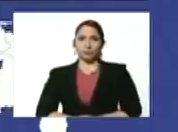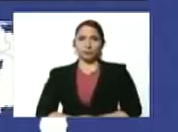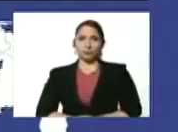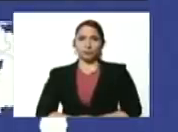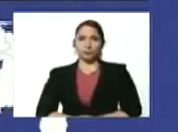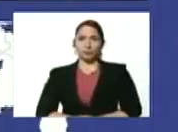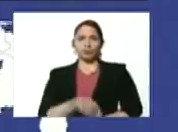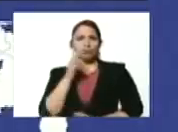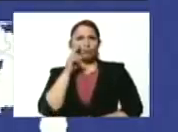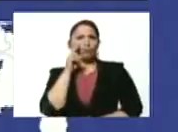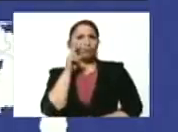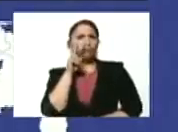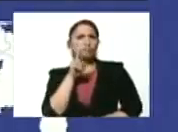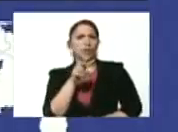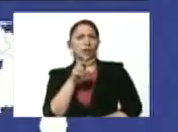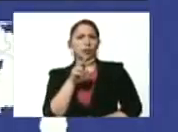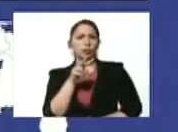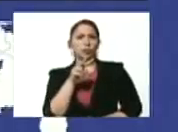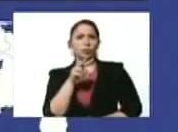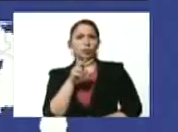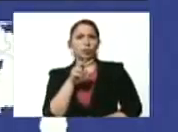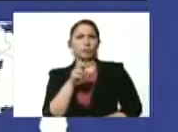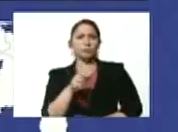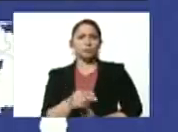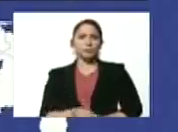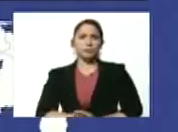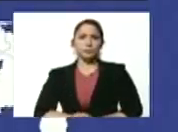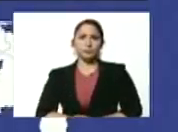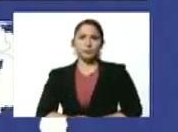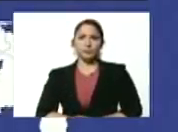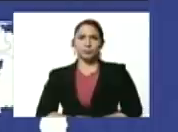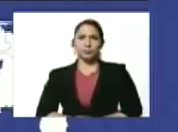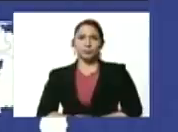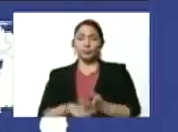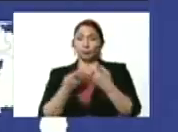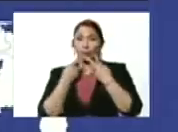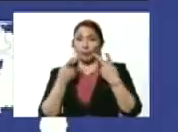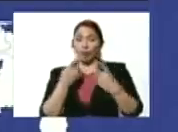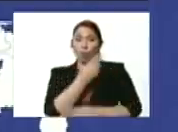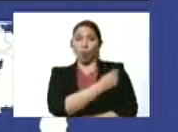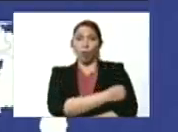estaba viendo precisamente la ficha, no solamente el Hospital